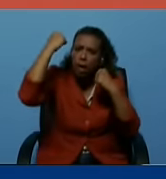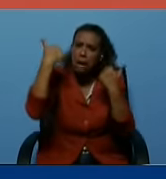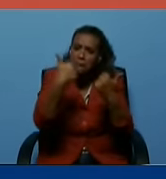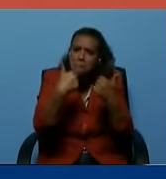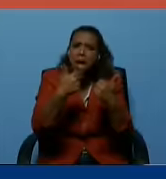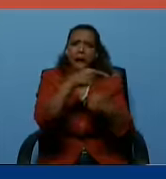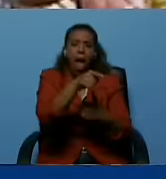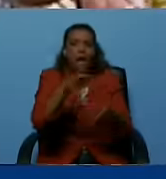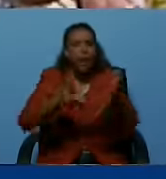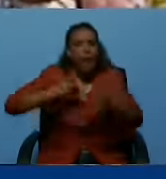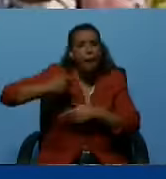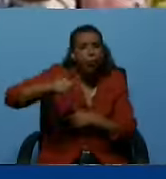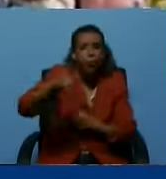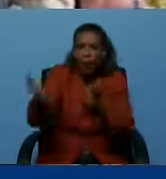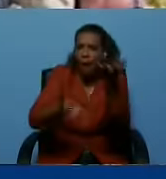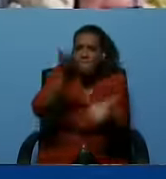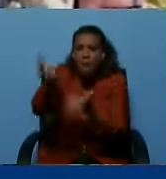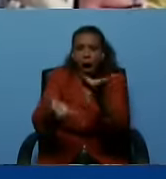¿Quemar un autobús?